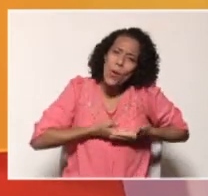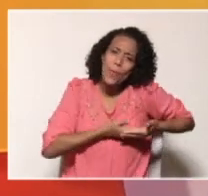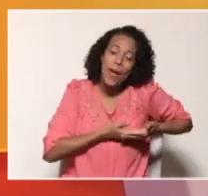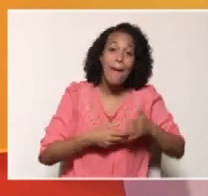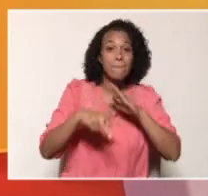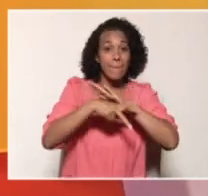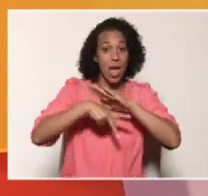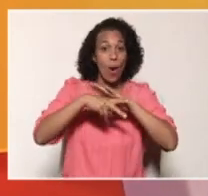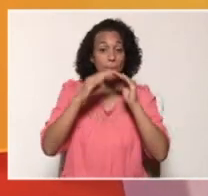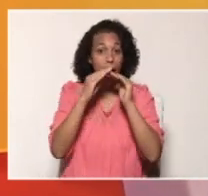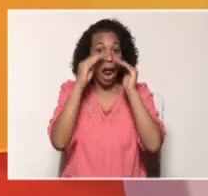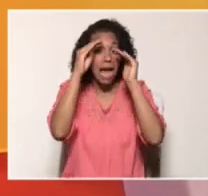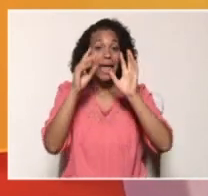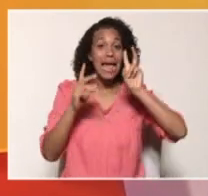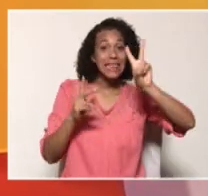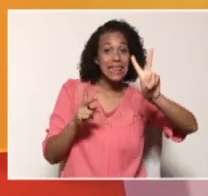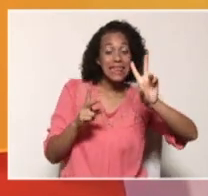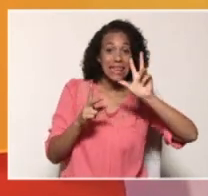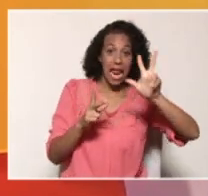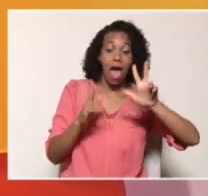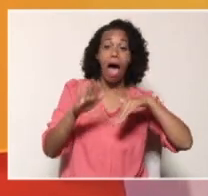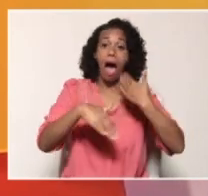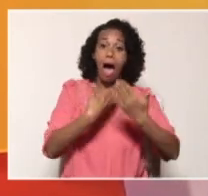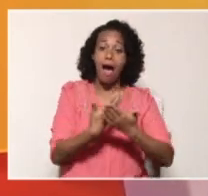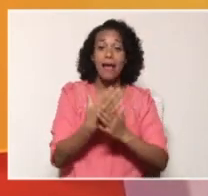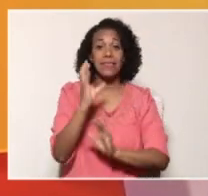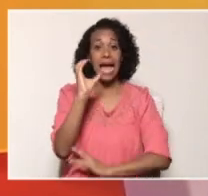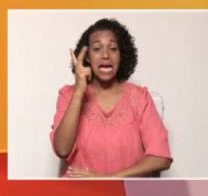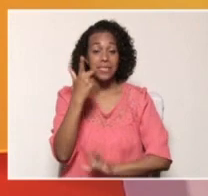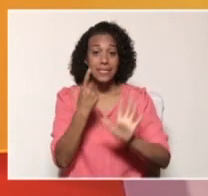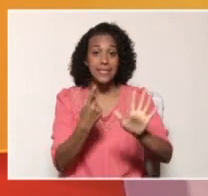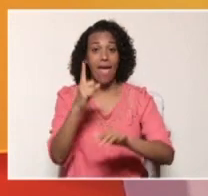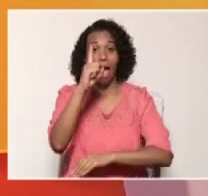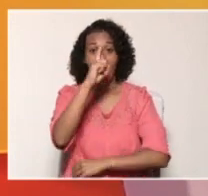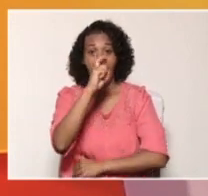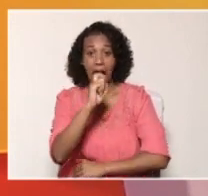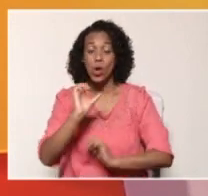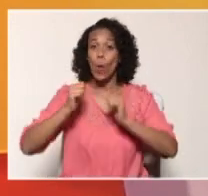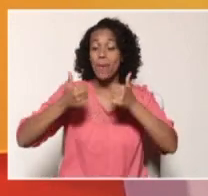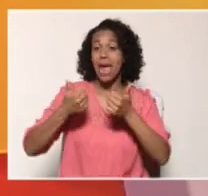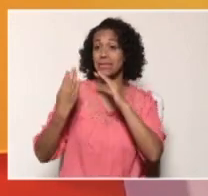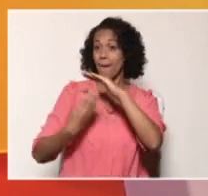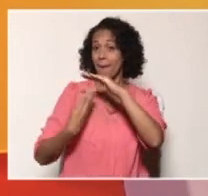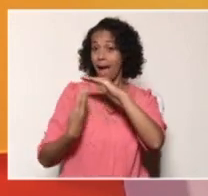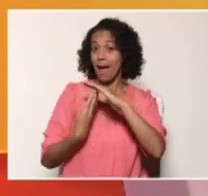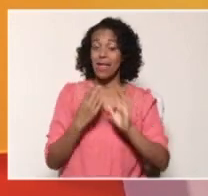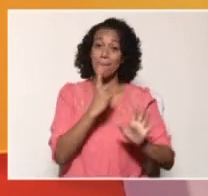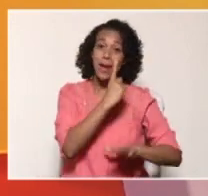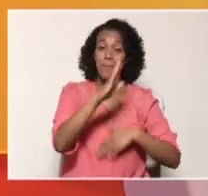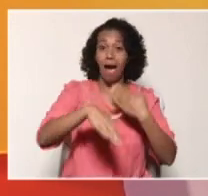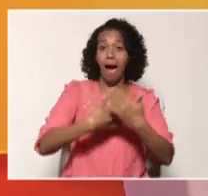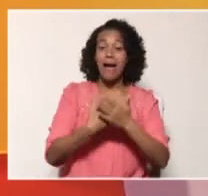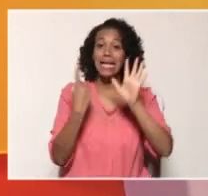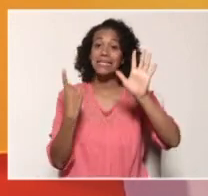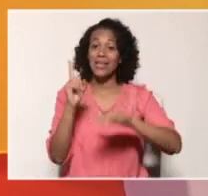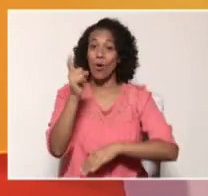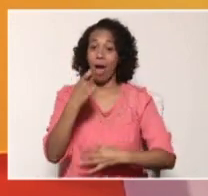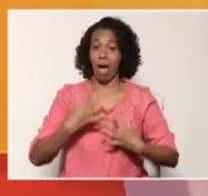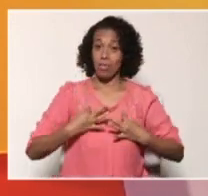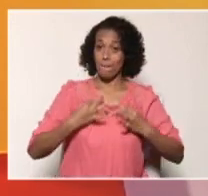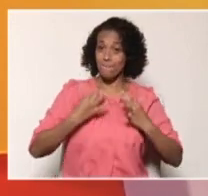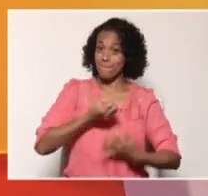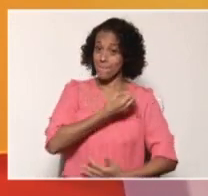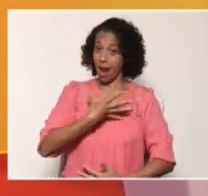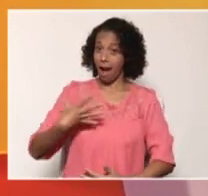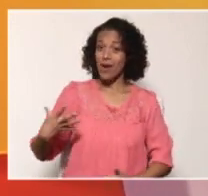y preescolar para los que ya están a punto de iniciar el nivel de educación primaria, desde primero hasta sexto grado.